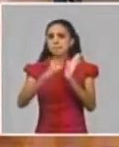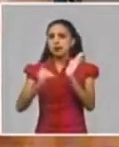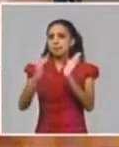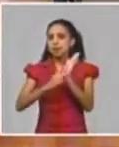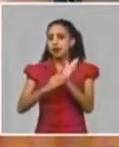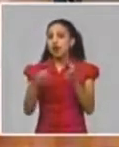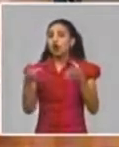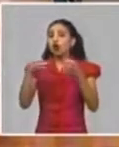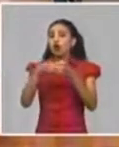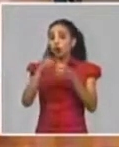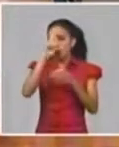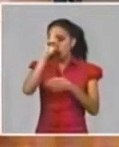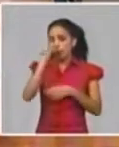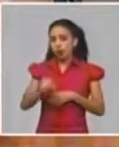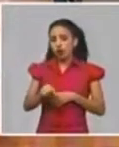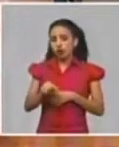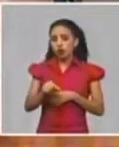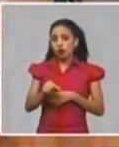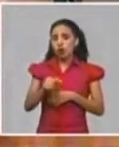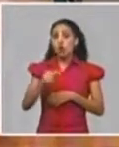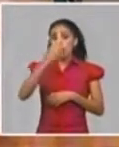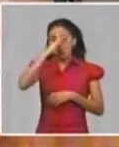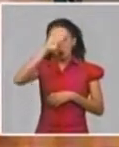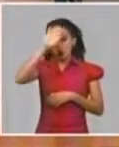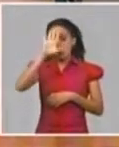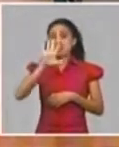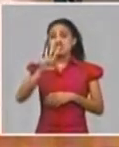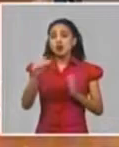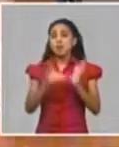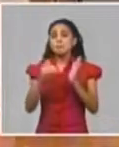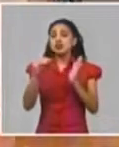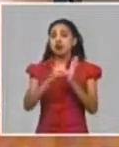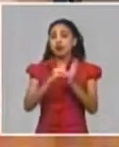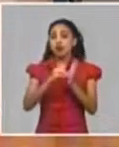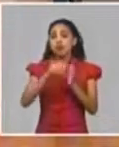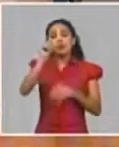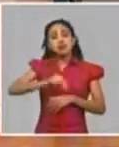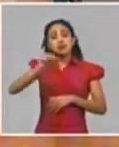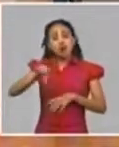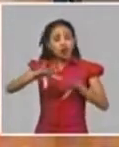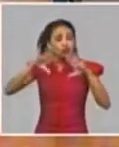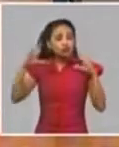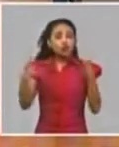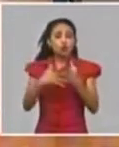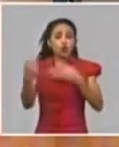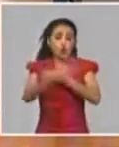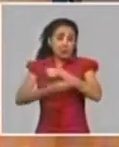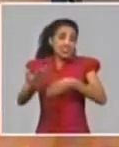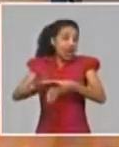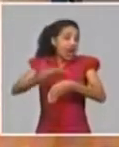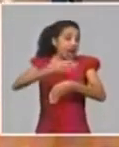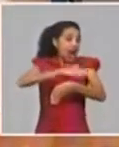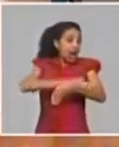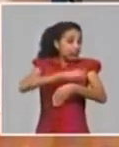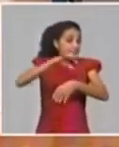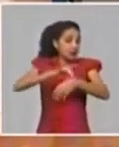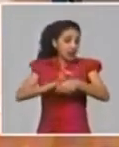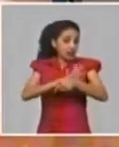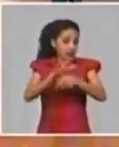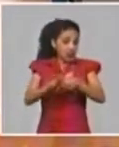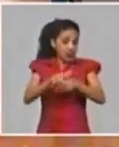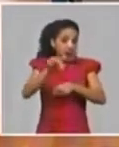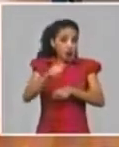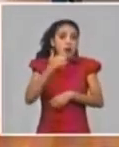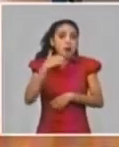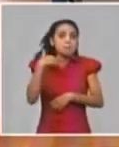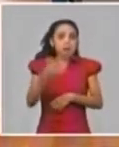médicas cubanas atienden a unos 5 millones de personas en todos los países, antes del COVID, no ahora. Ahora estamos atendiendo más. Pero